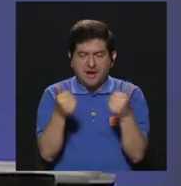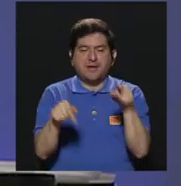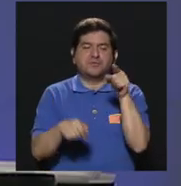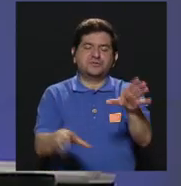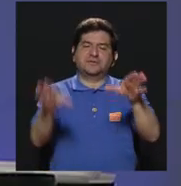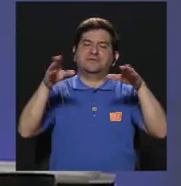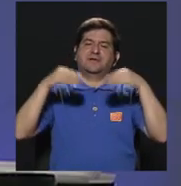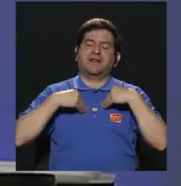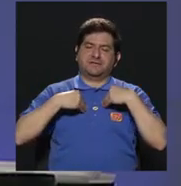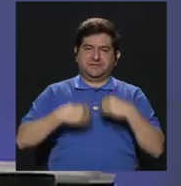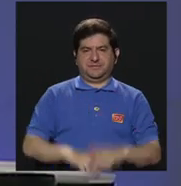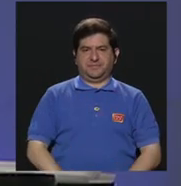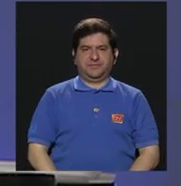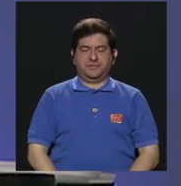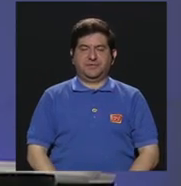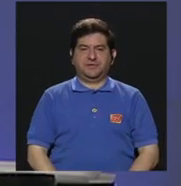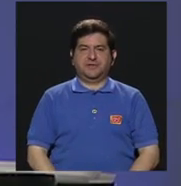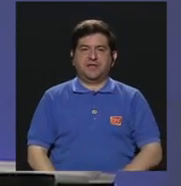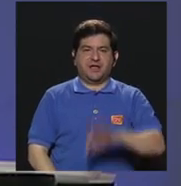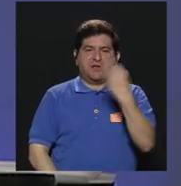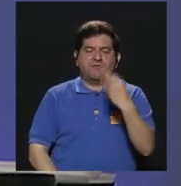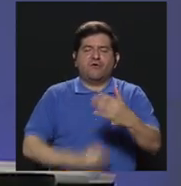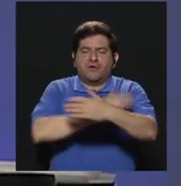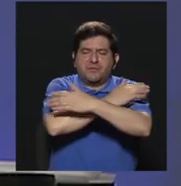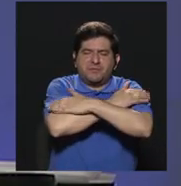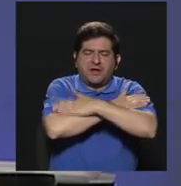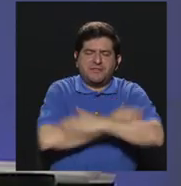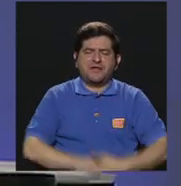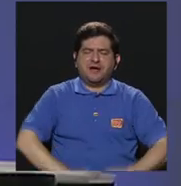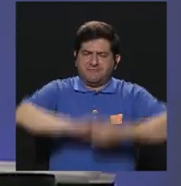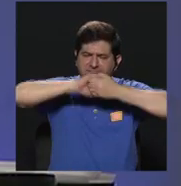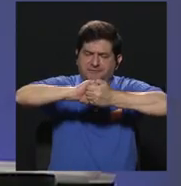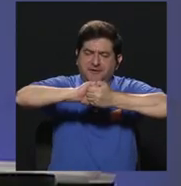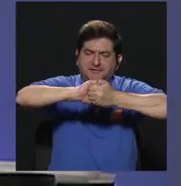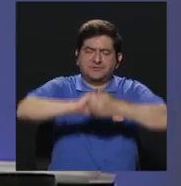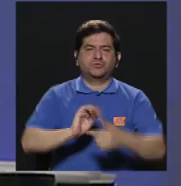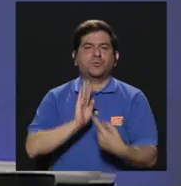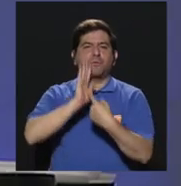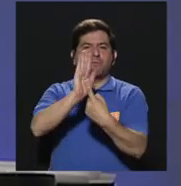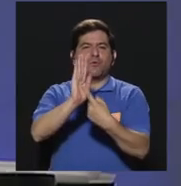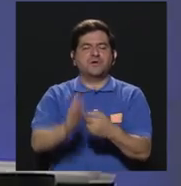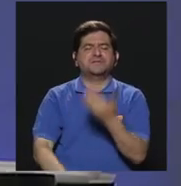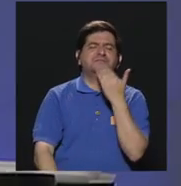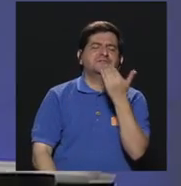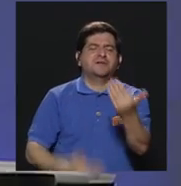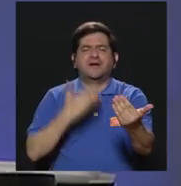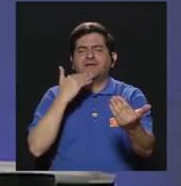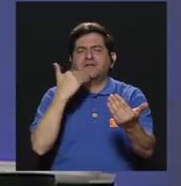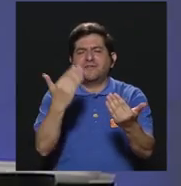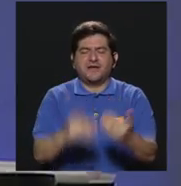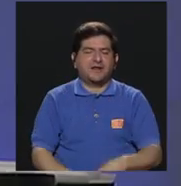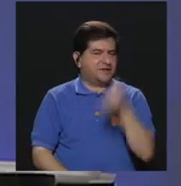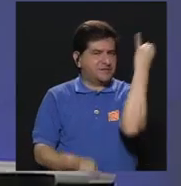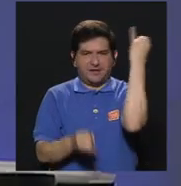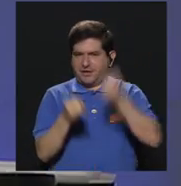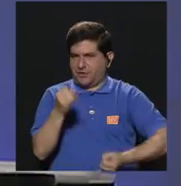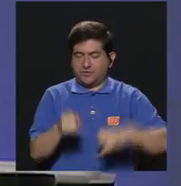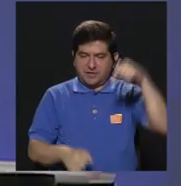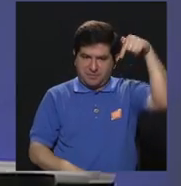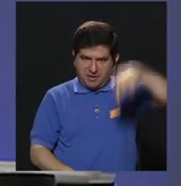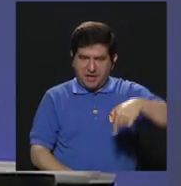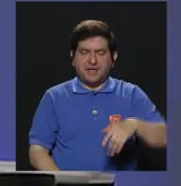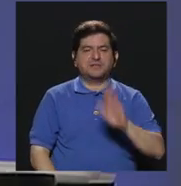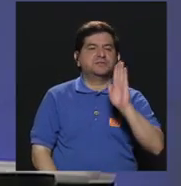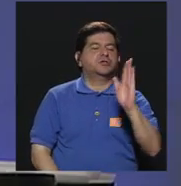acepte como un abrazo solidario, como una muestra de gratitud imperecedera de esta,